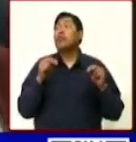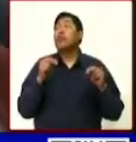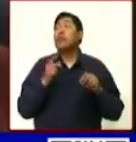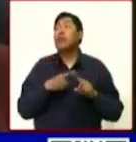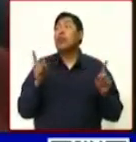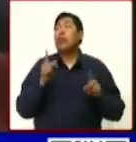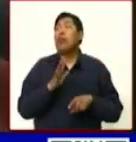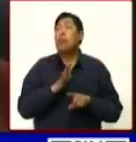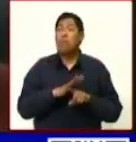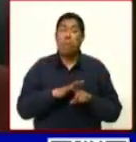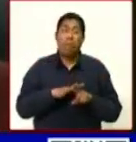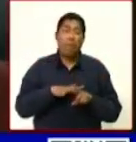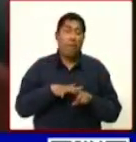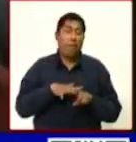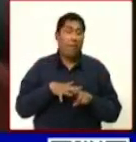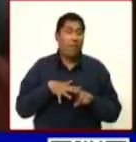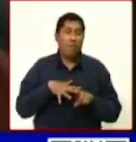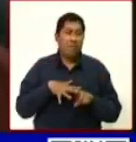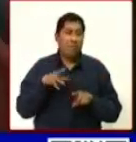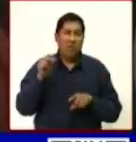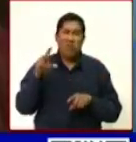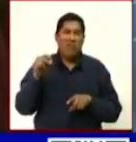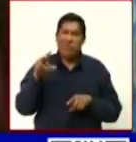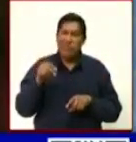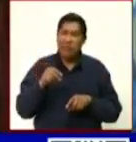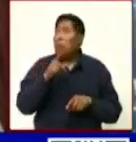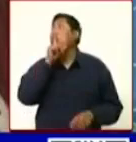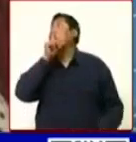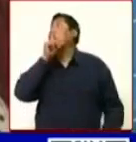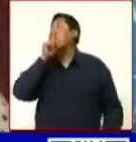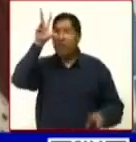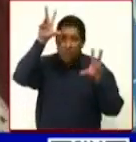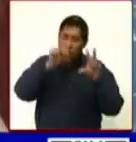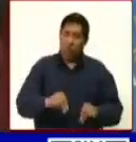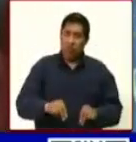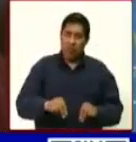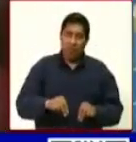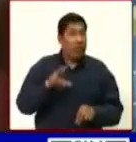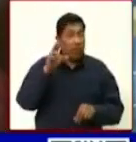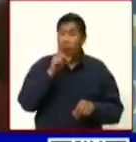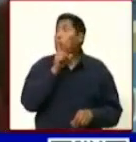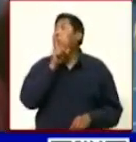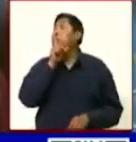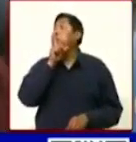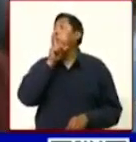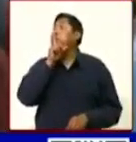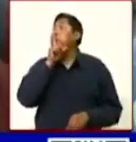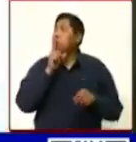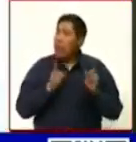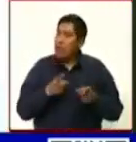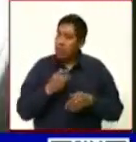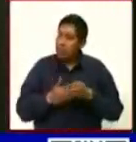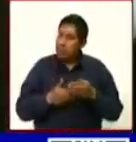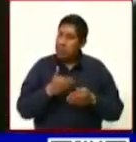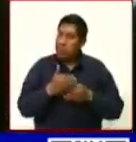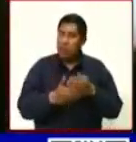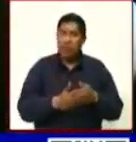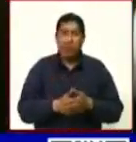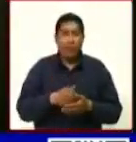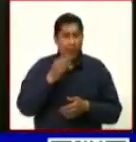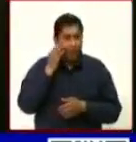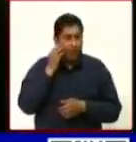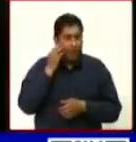pero no hay que quedarse callados No porque si no se queda callado las cosas avanzan